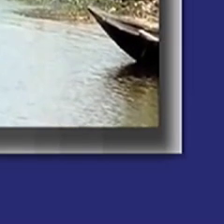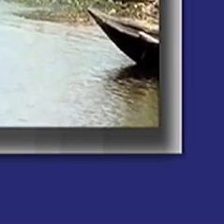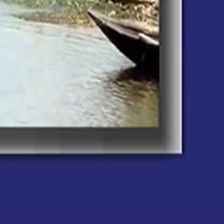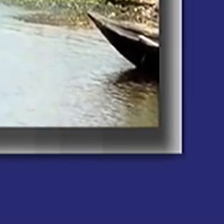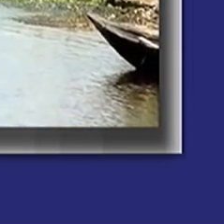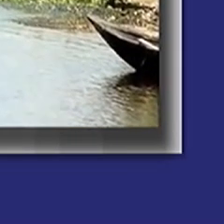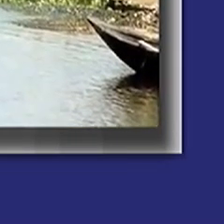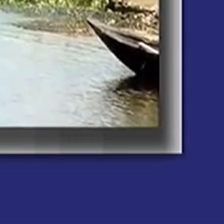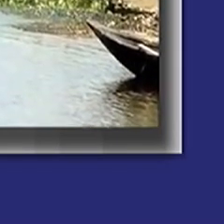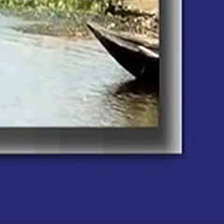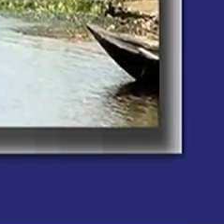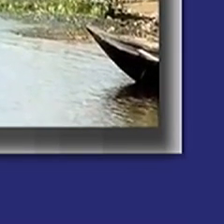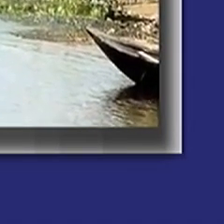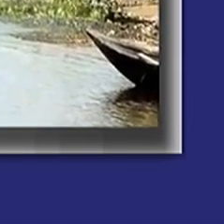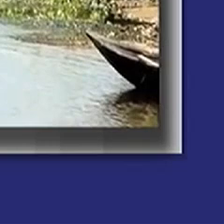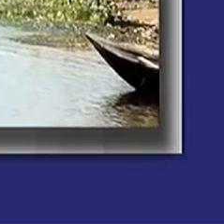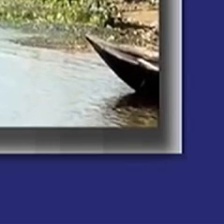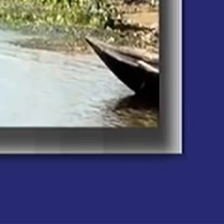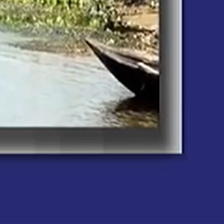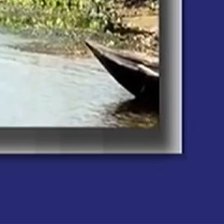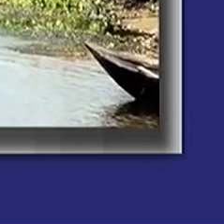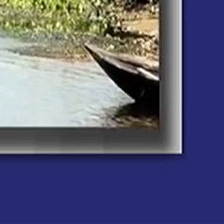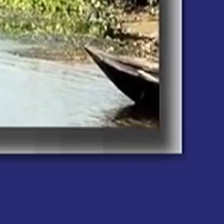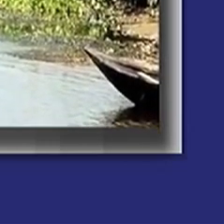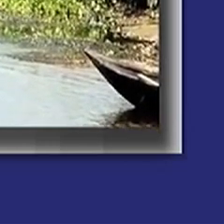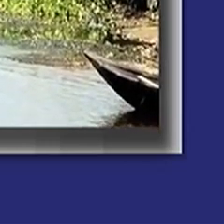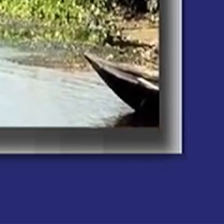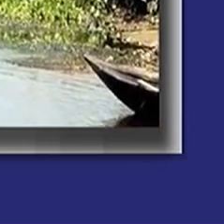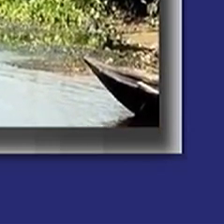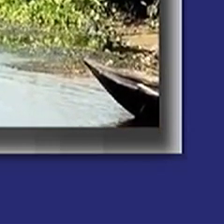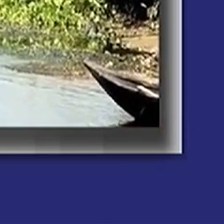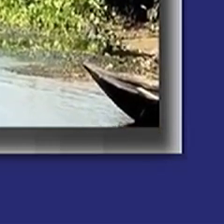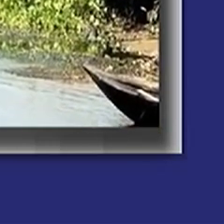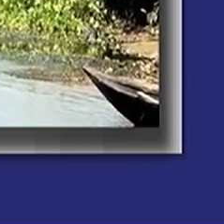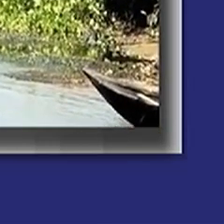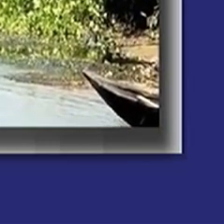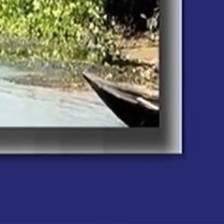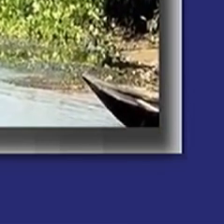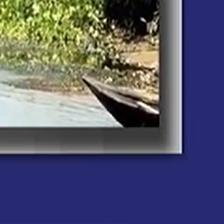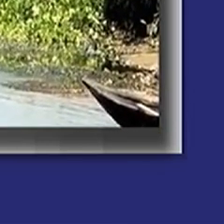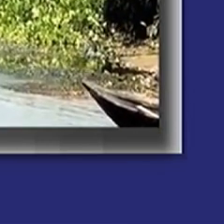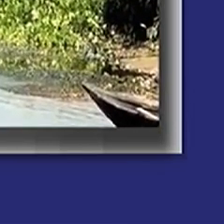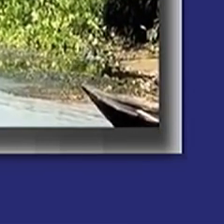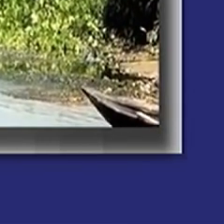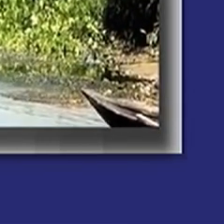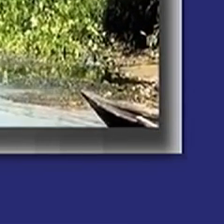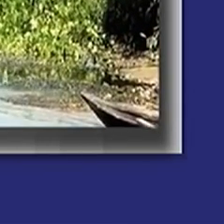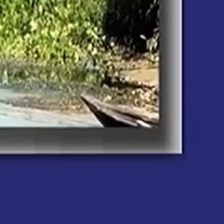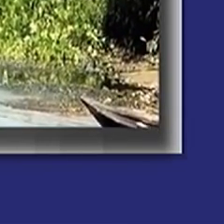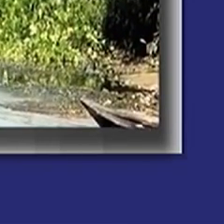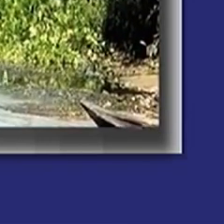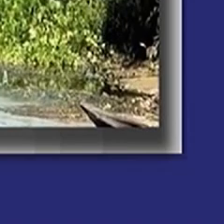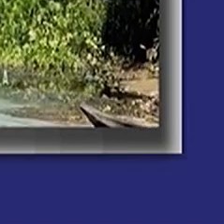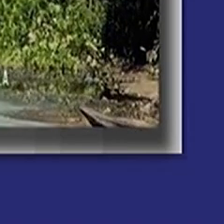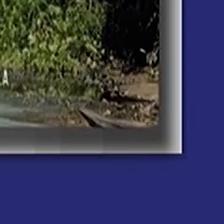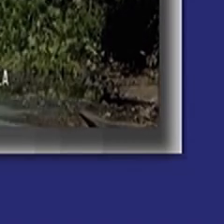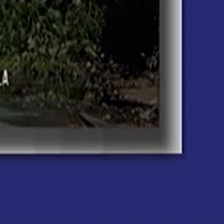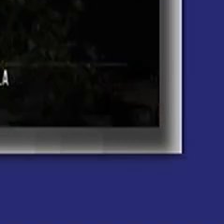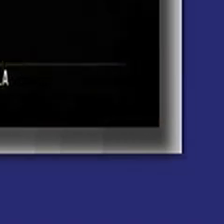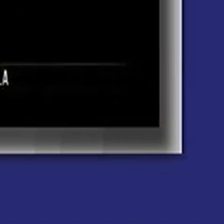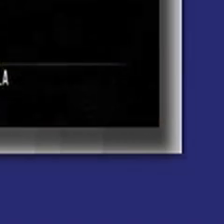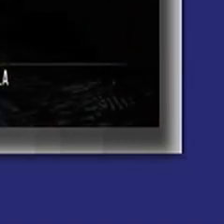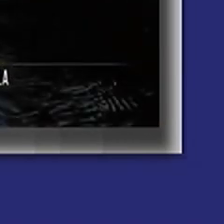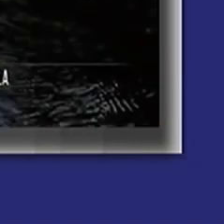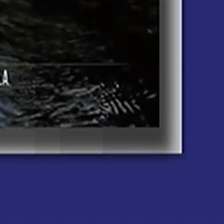El mapeo se ha llevado a cabo con ayuda de drones, debido a que varios grabados se encuentran en áreas inaccesibles. Los grabados